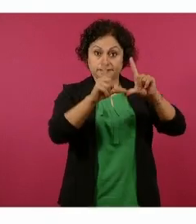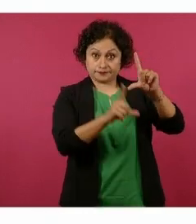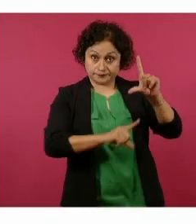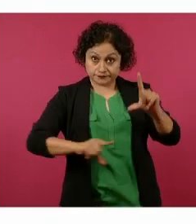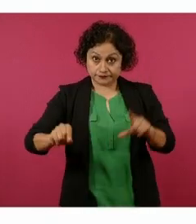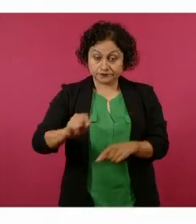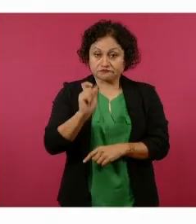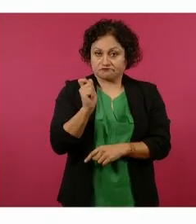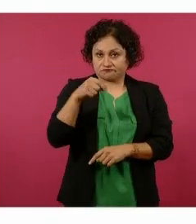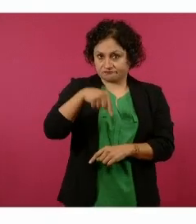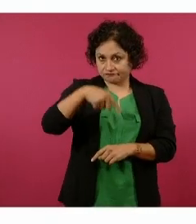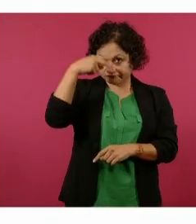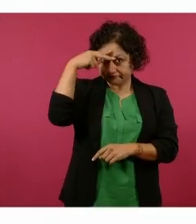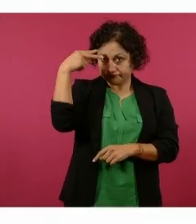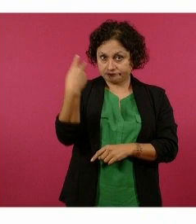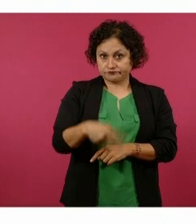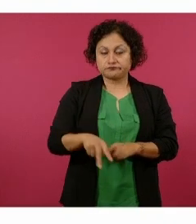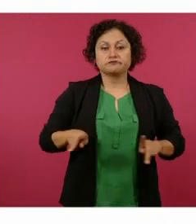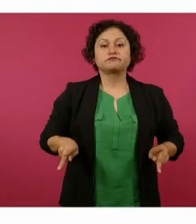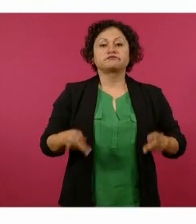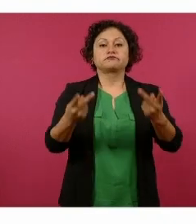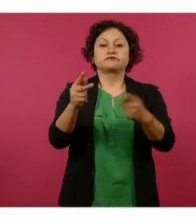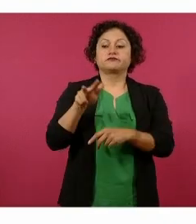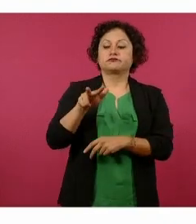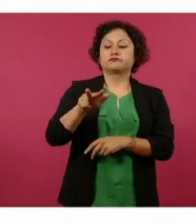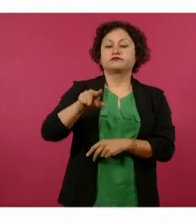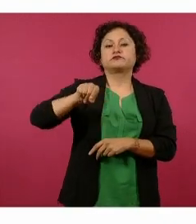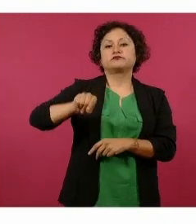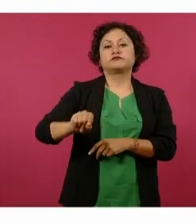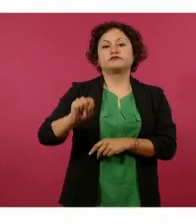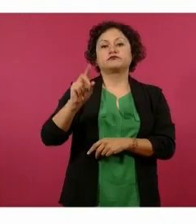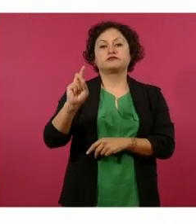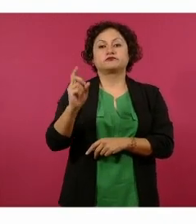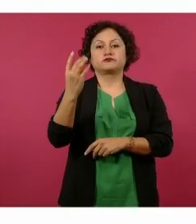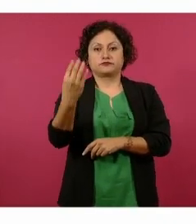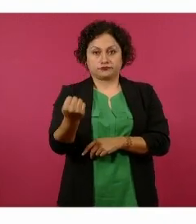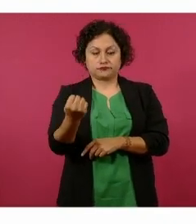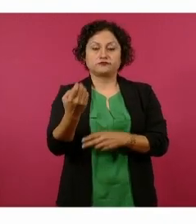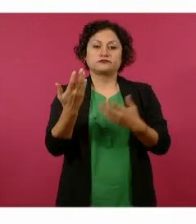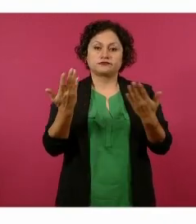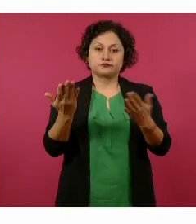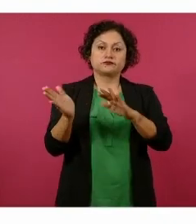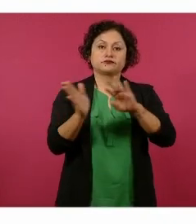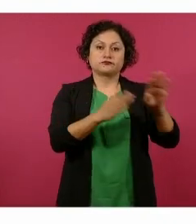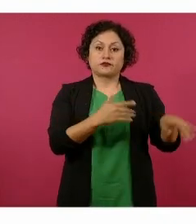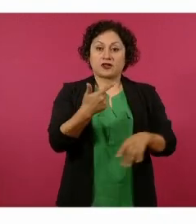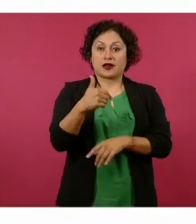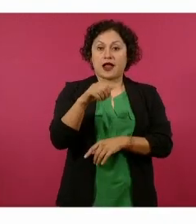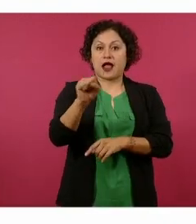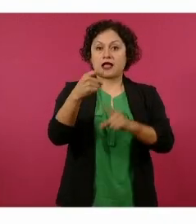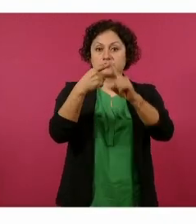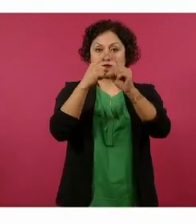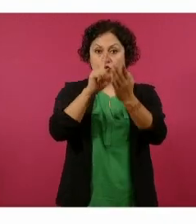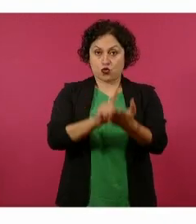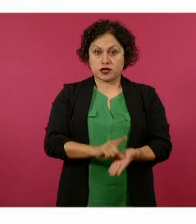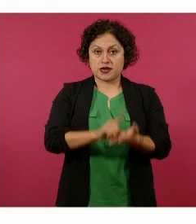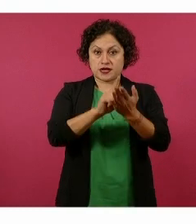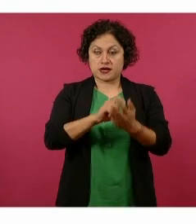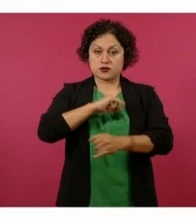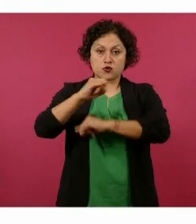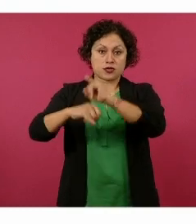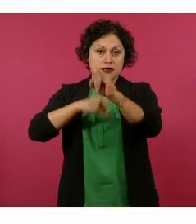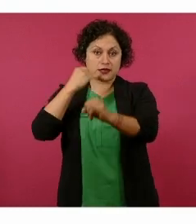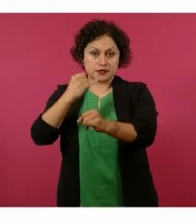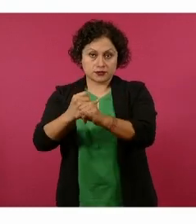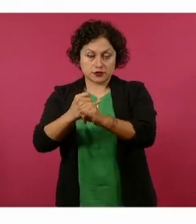en México, solamente 18.39 en promedio. En el caso del gas que se vende por litro, en el mercado